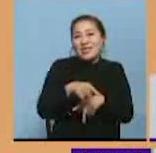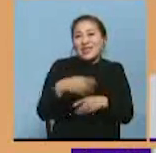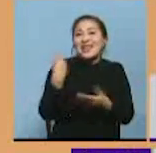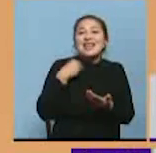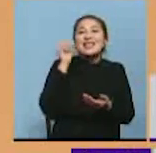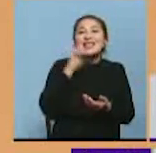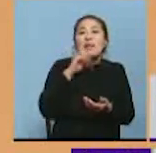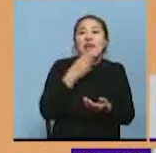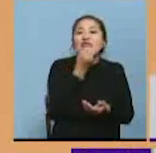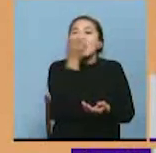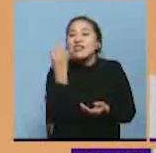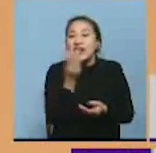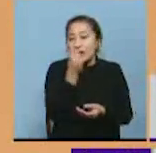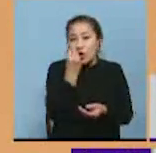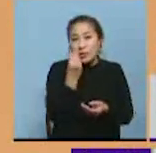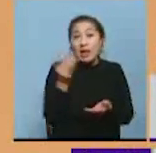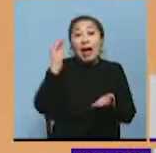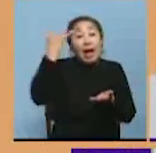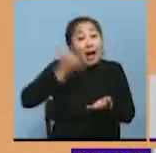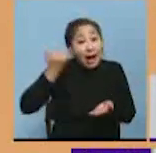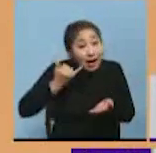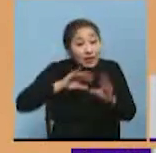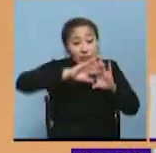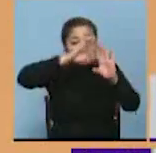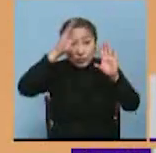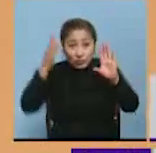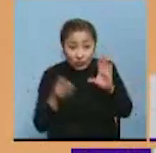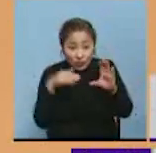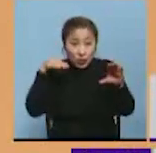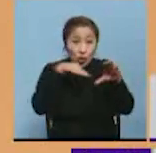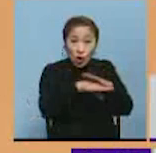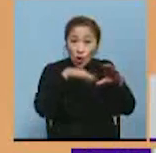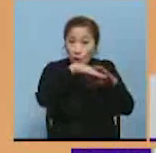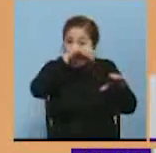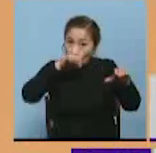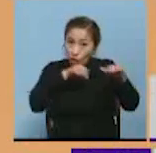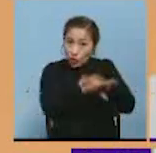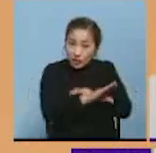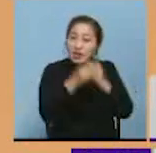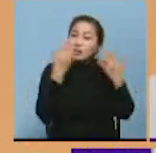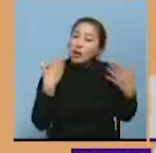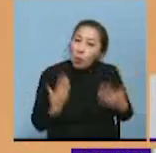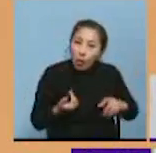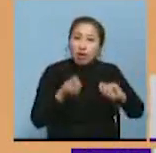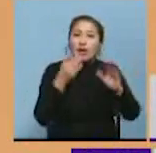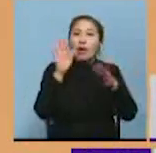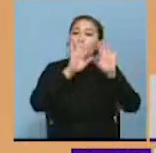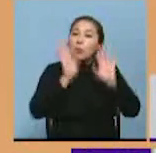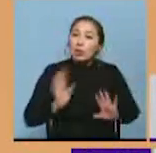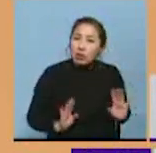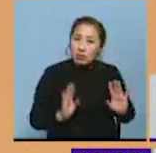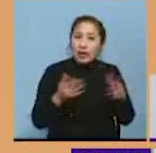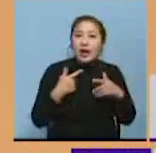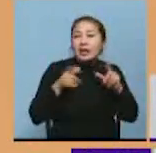Y desde el año pasado tenemos 3 hornitos de barro instalados permanentes en la estación, así que también se usan para que los